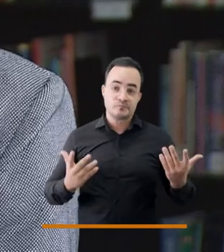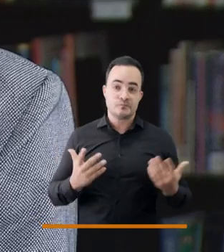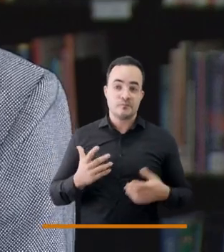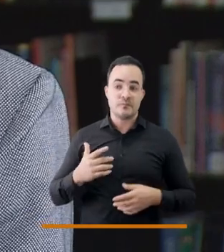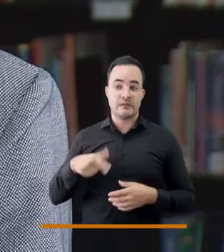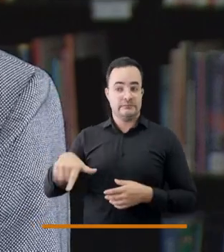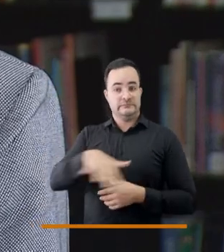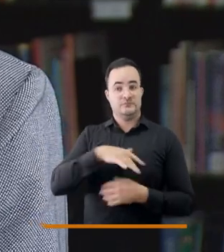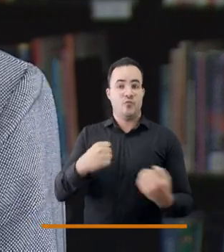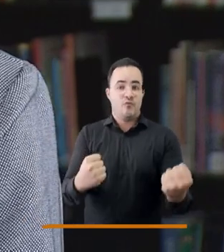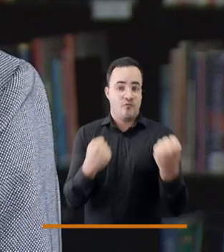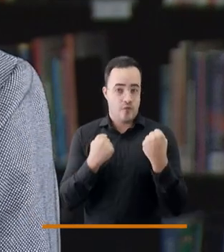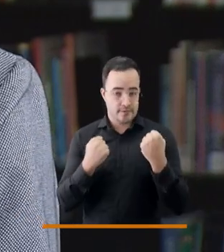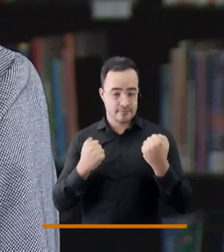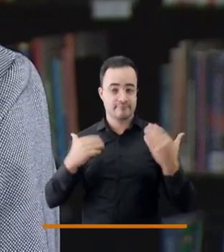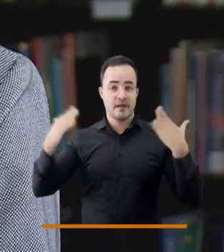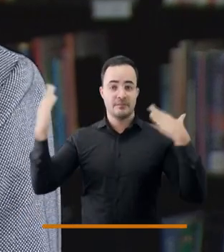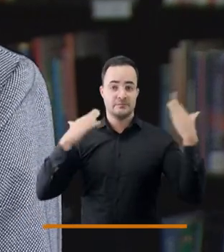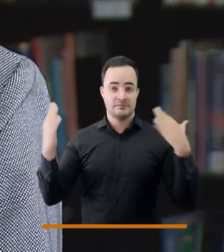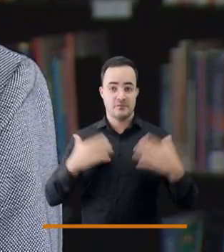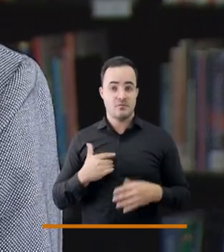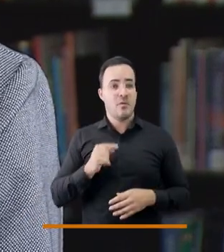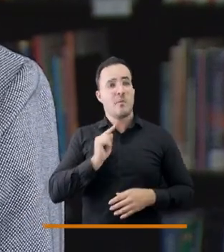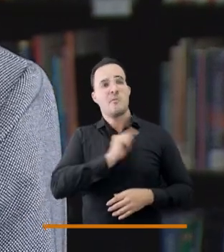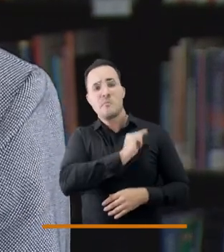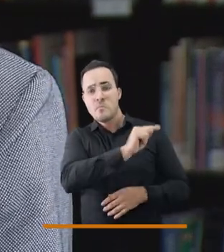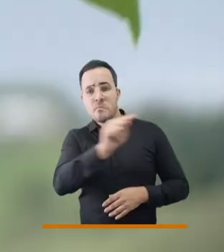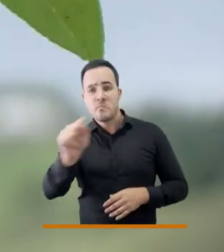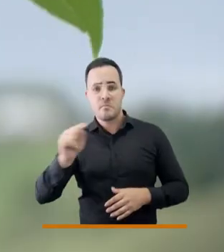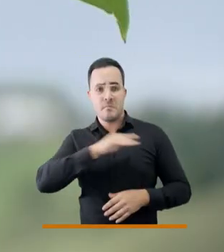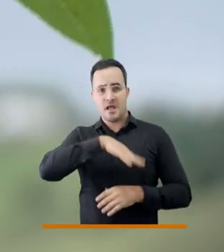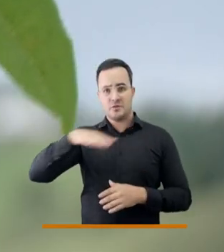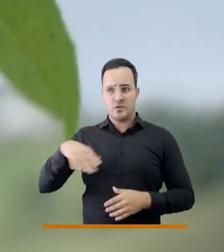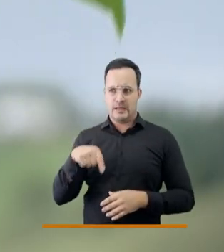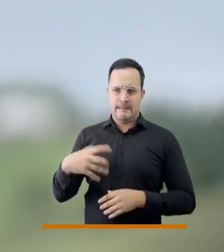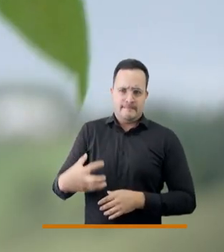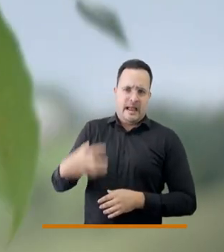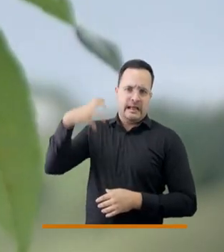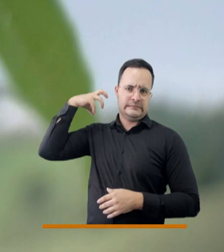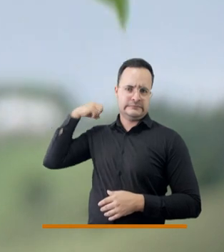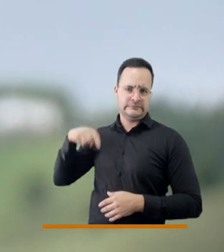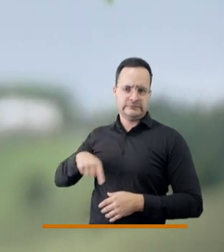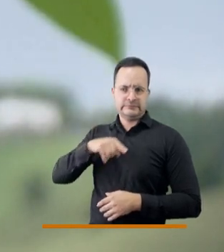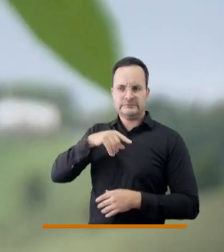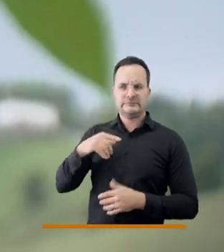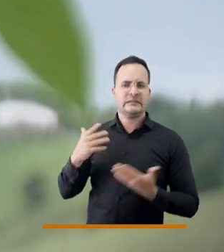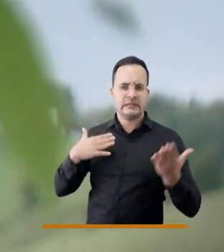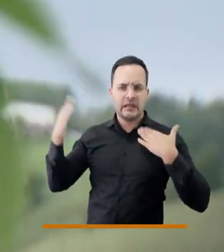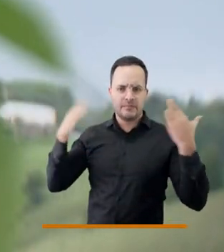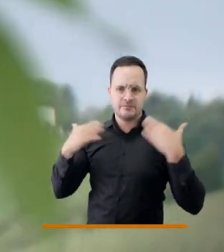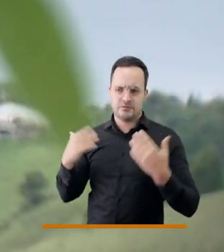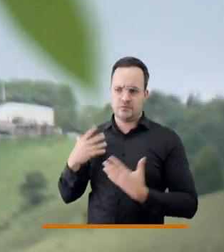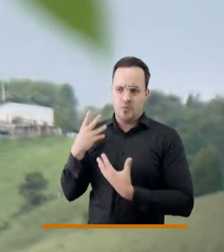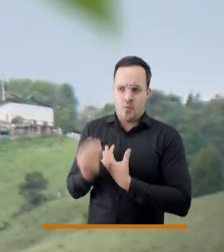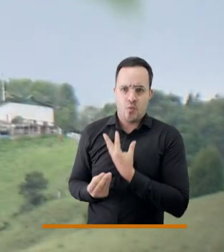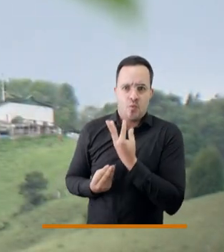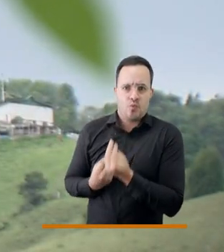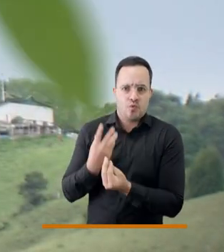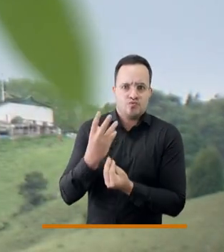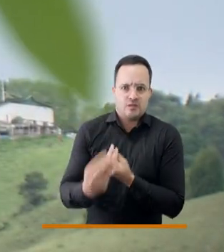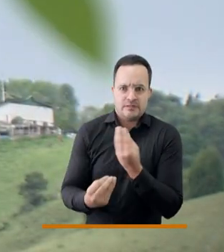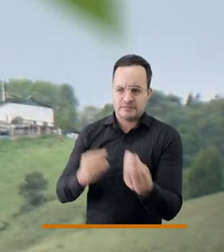tiene la población de campesinos más antigua de Antioquia. Son 10 generaciones que les ha tocado luchar contra